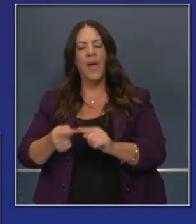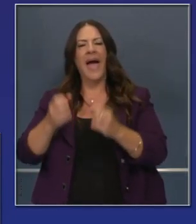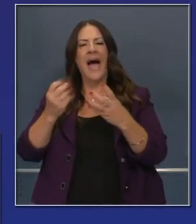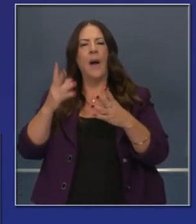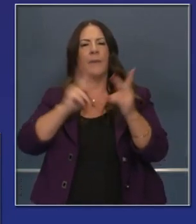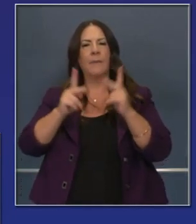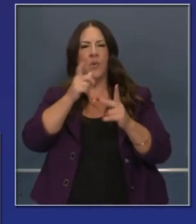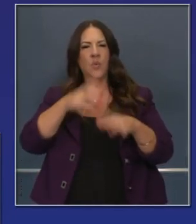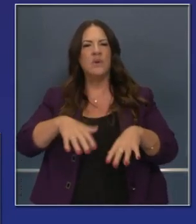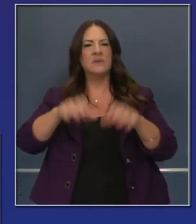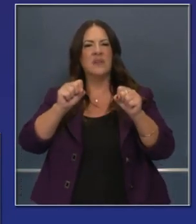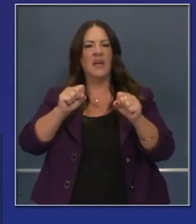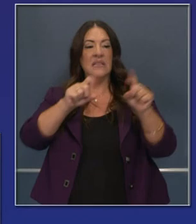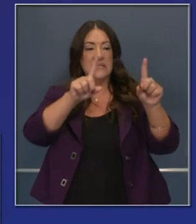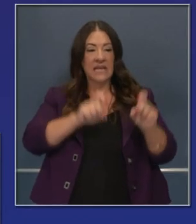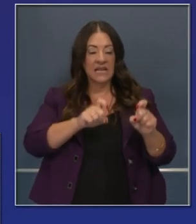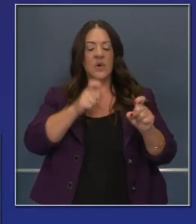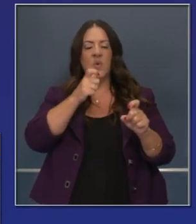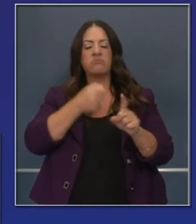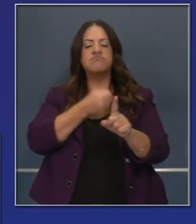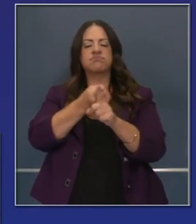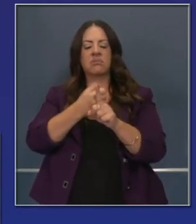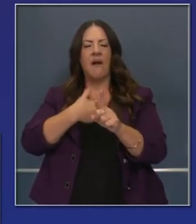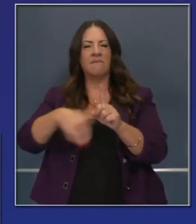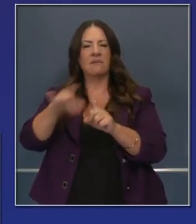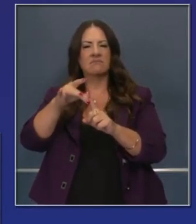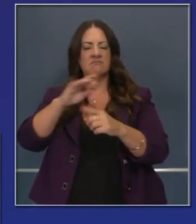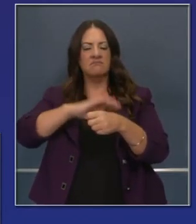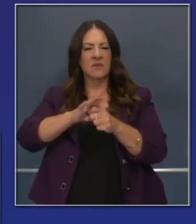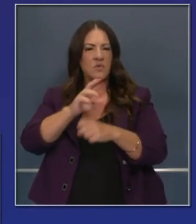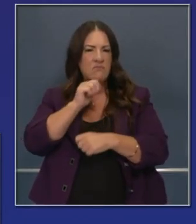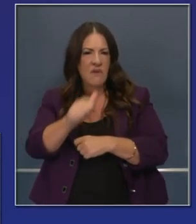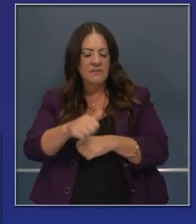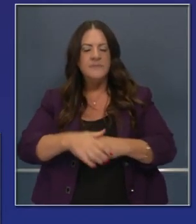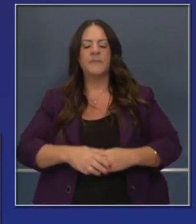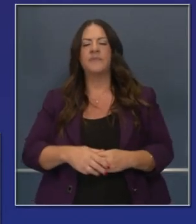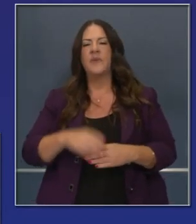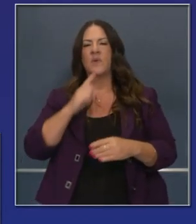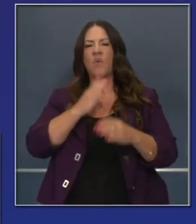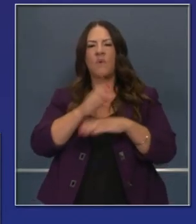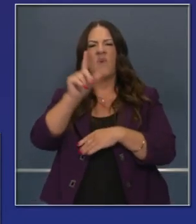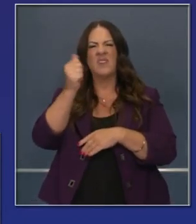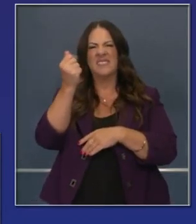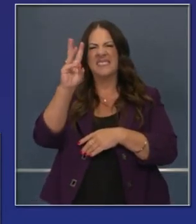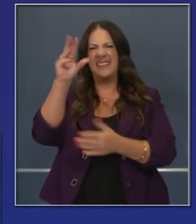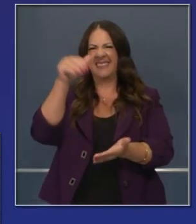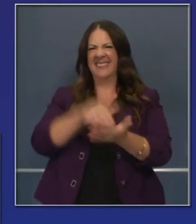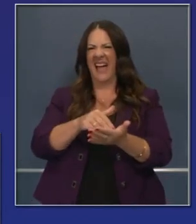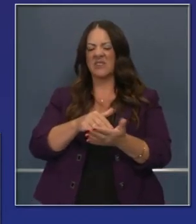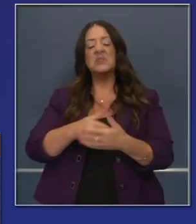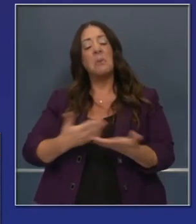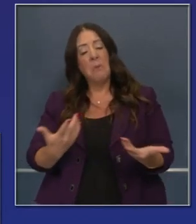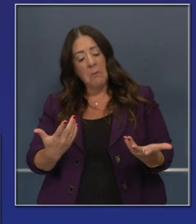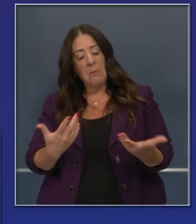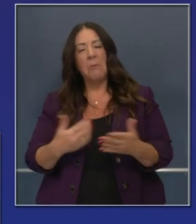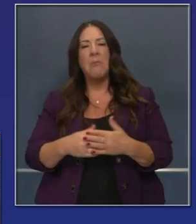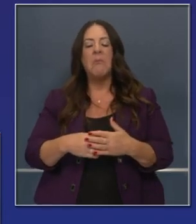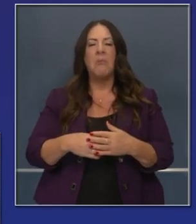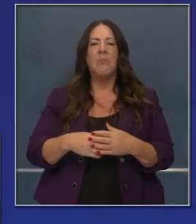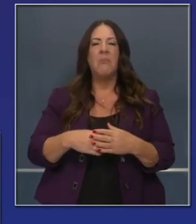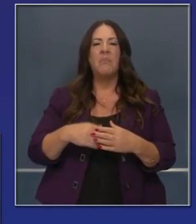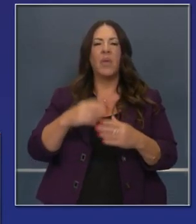de pruebas diarias que se hacen. Pero pueden ver que esa cifra comienza a ascender, más de 116 mil durante el fin de